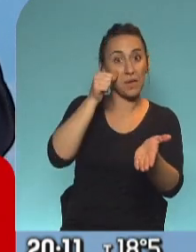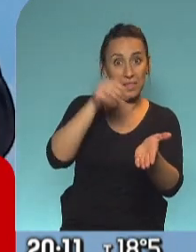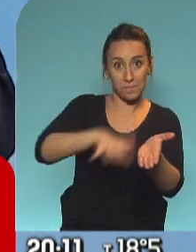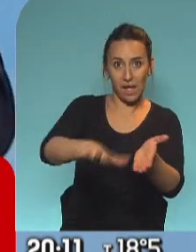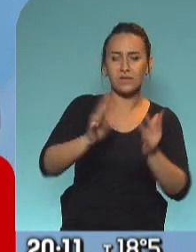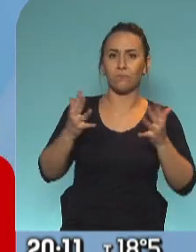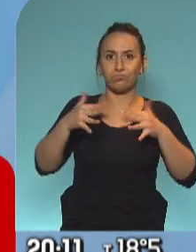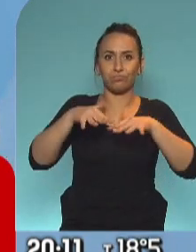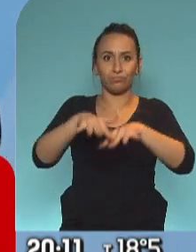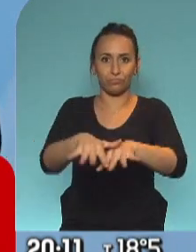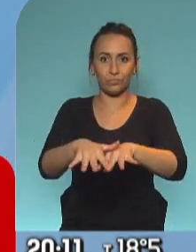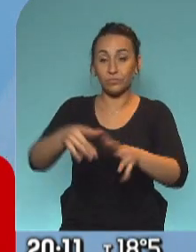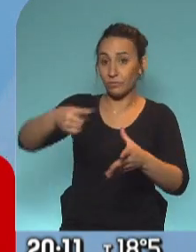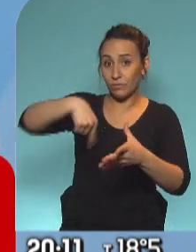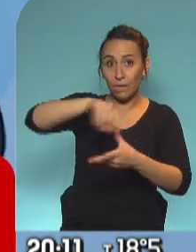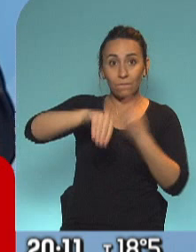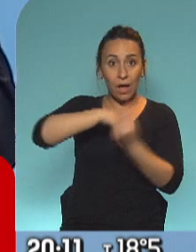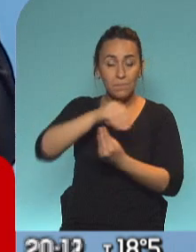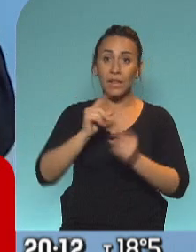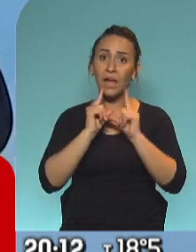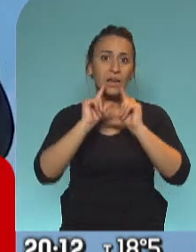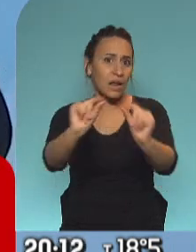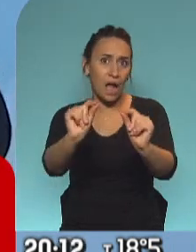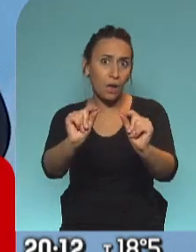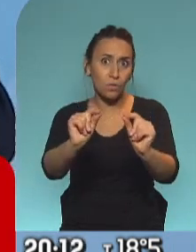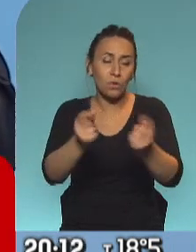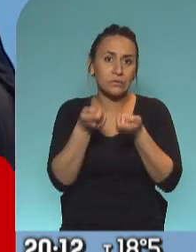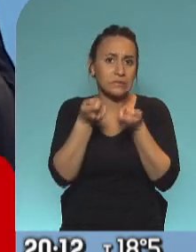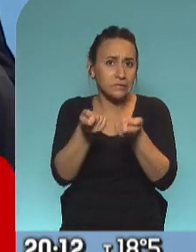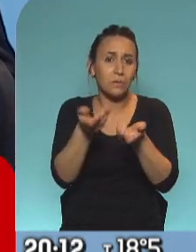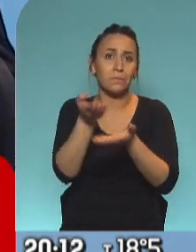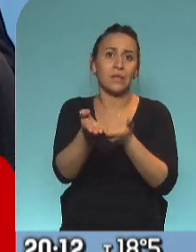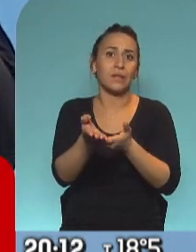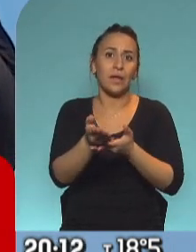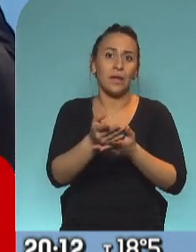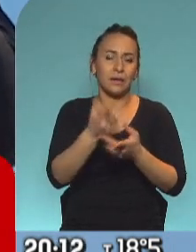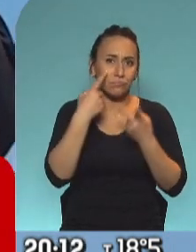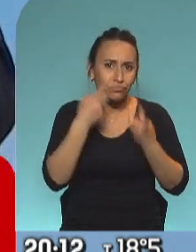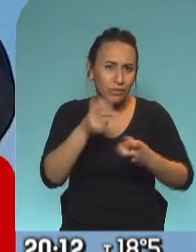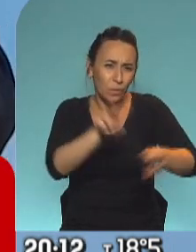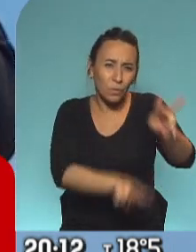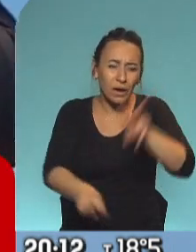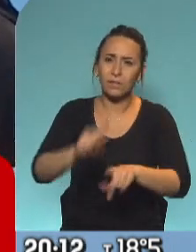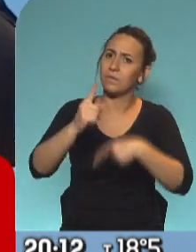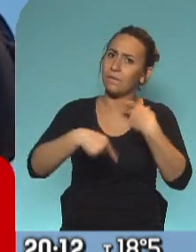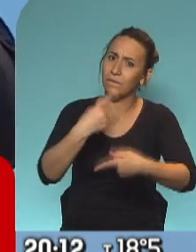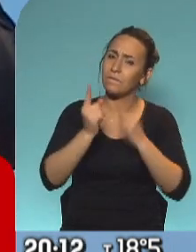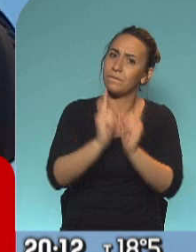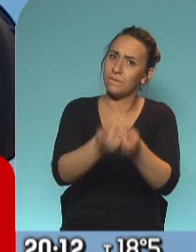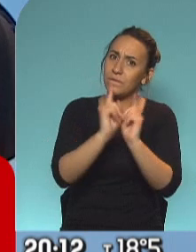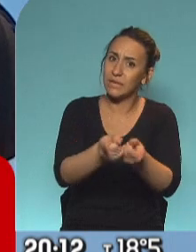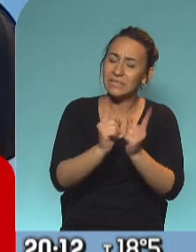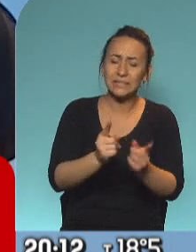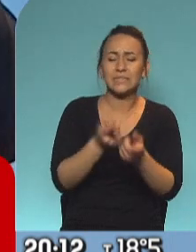y estaban reclamando que se prosiga la búsqueda. Recordemos que la búsqueda se prosiguió por el esfuerzo